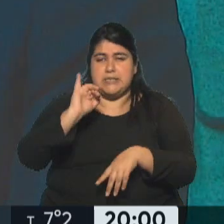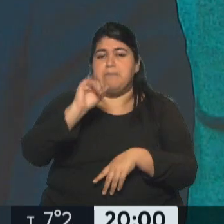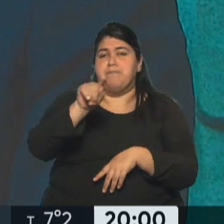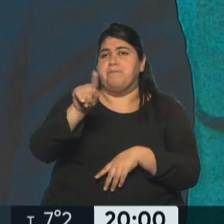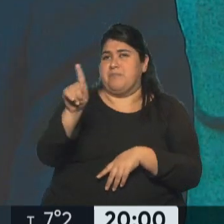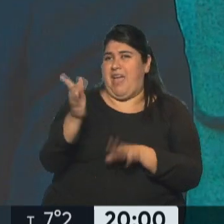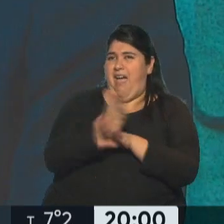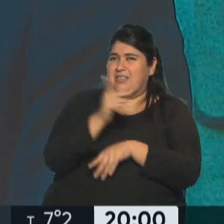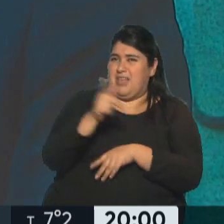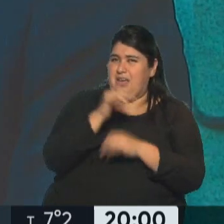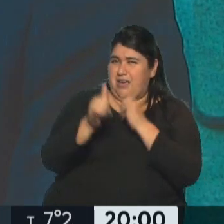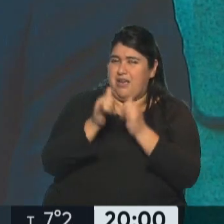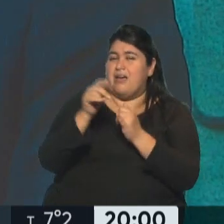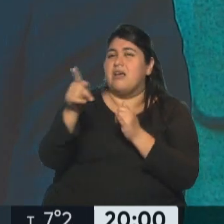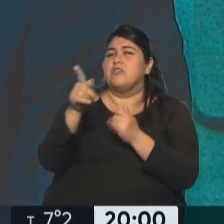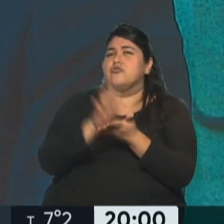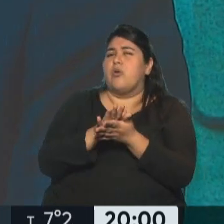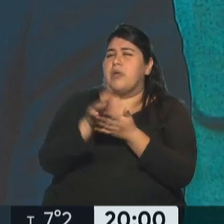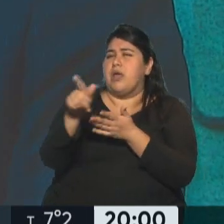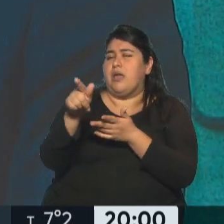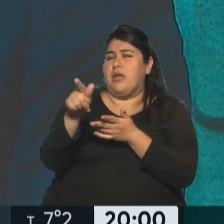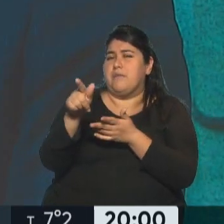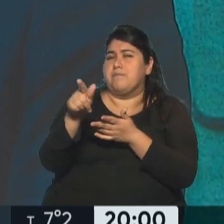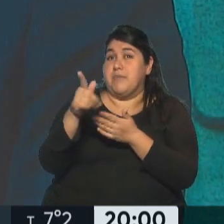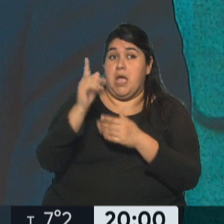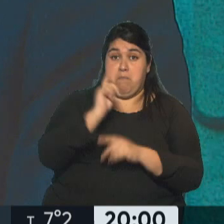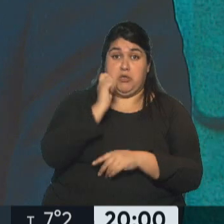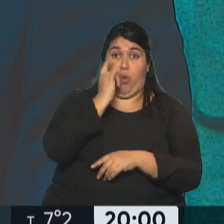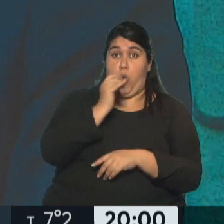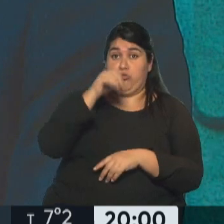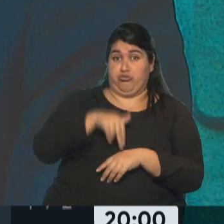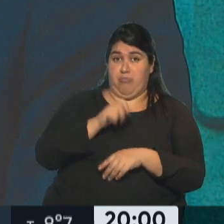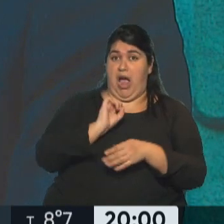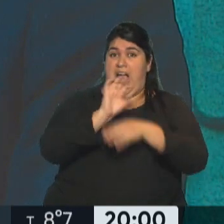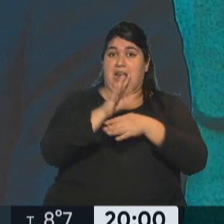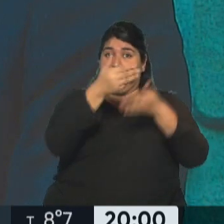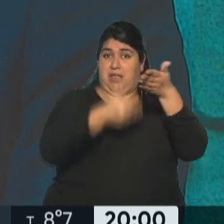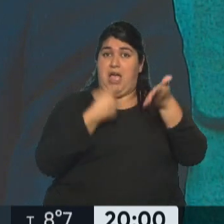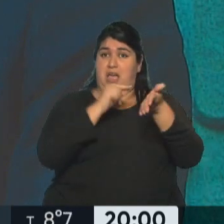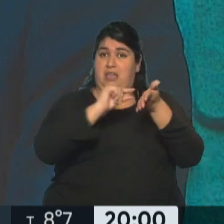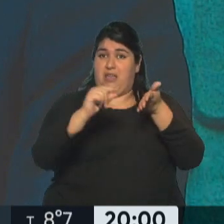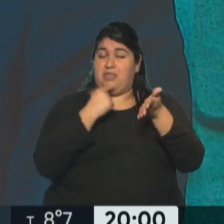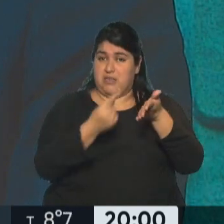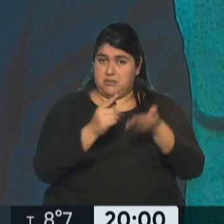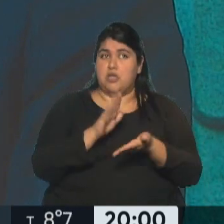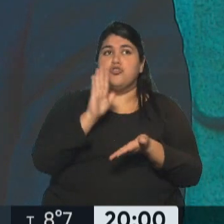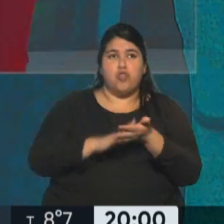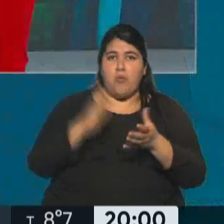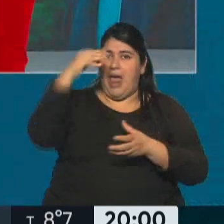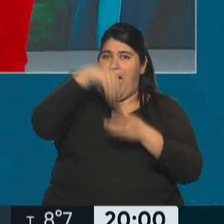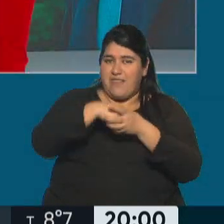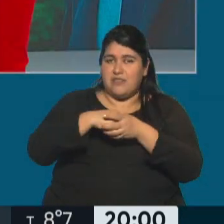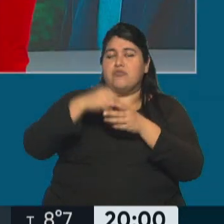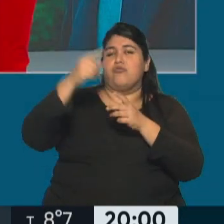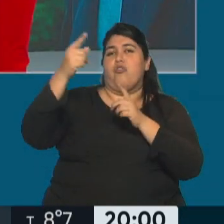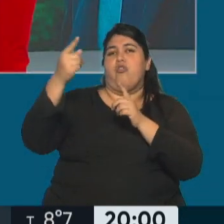vos decías, dos de las frases que justamente el propio Guzmán manifiesta en su carta. La primera, el alcance de los acuerdos internacionales con